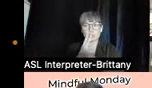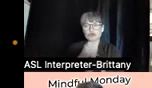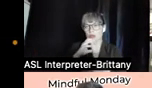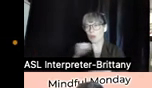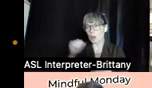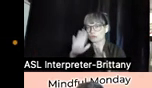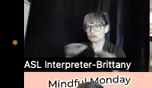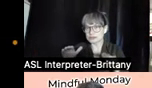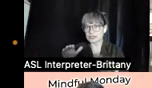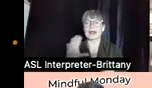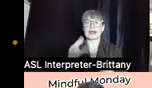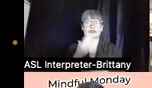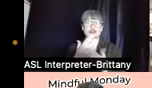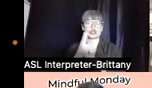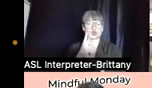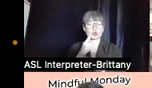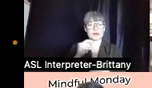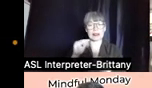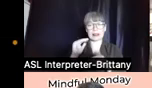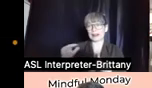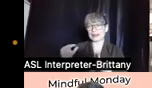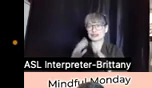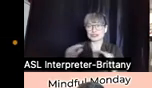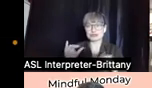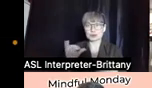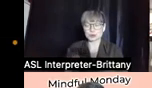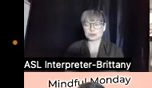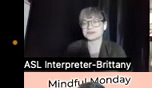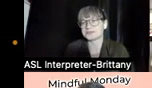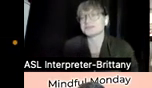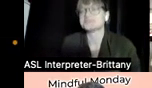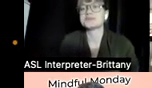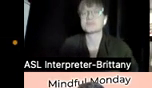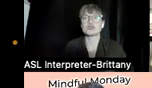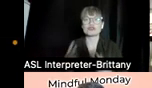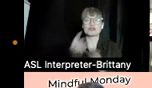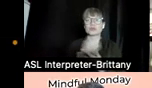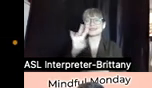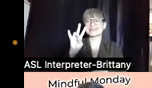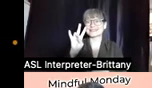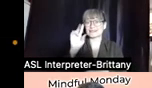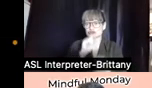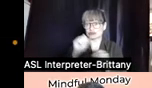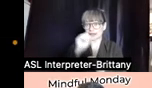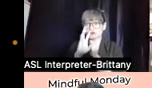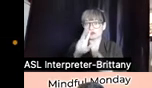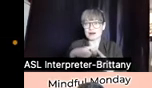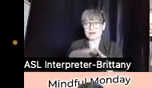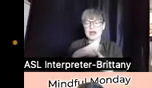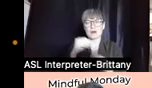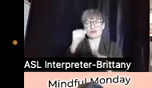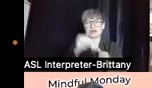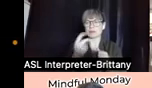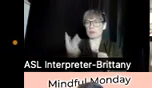que usaron con el mayor y lo van a usar con el más pequeño, para repasar las siete estrategias